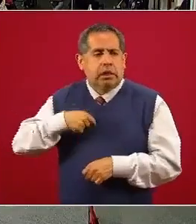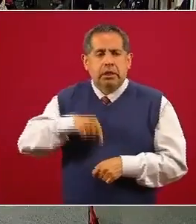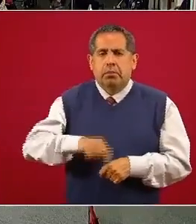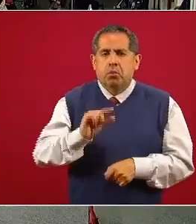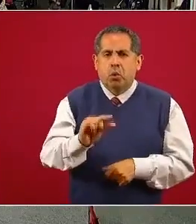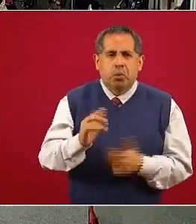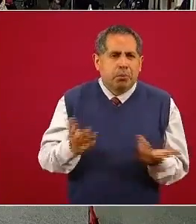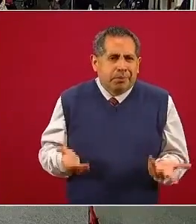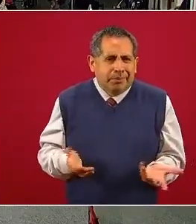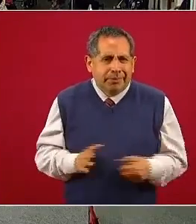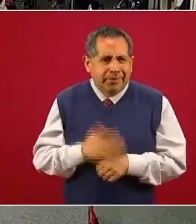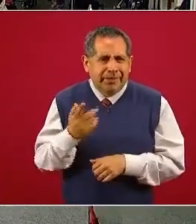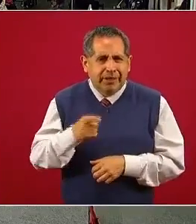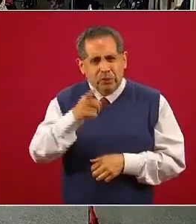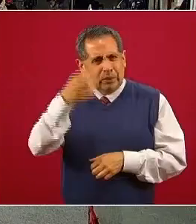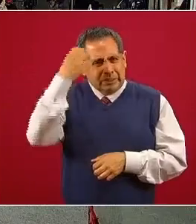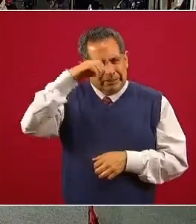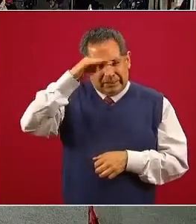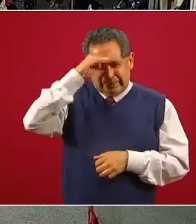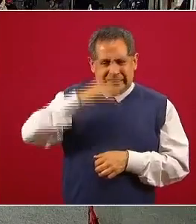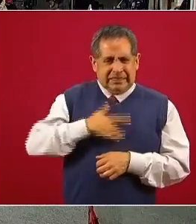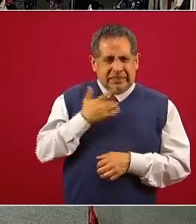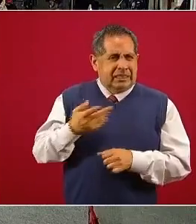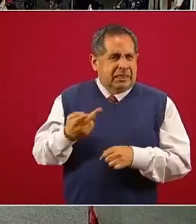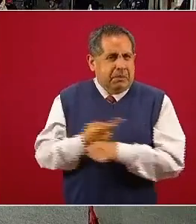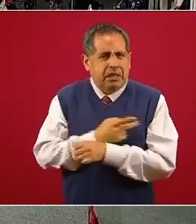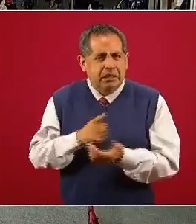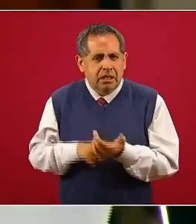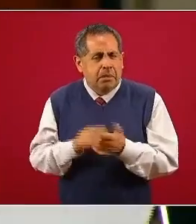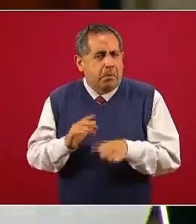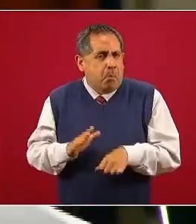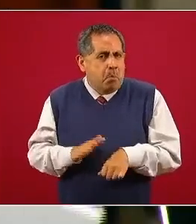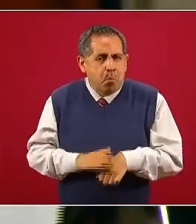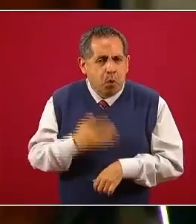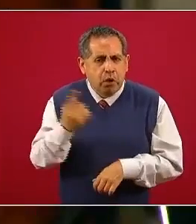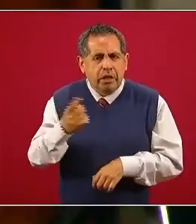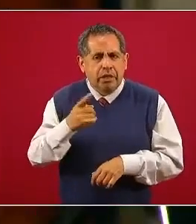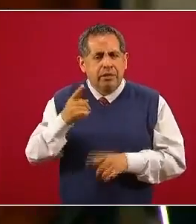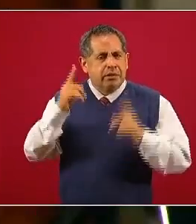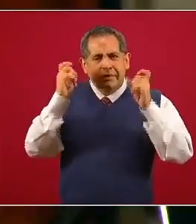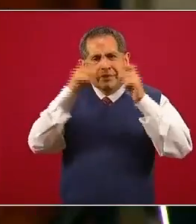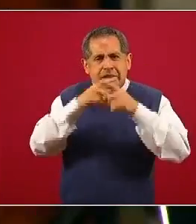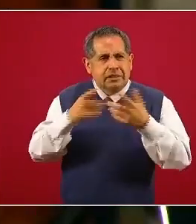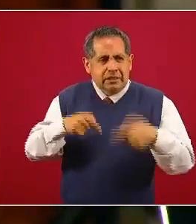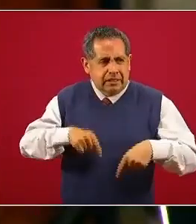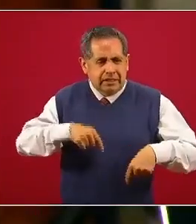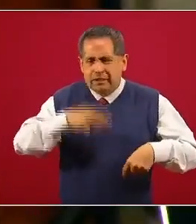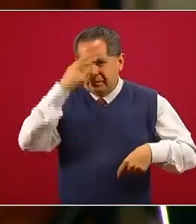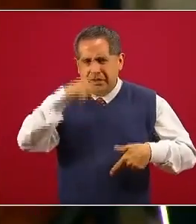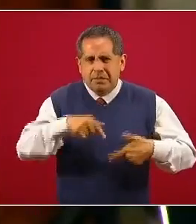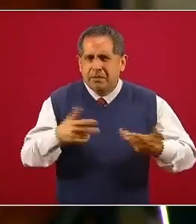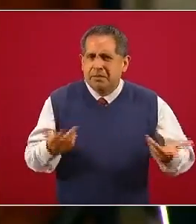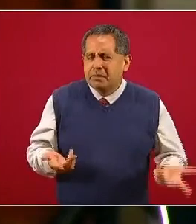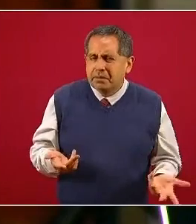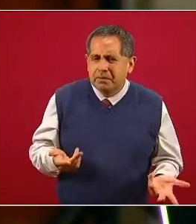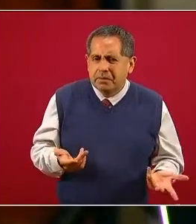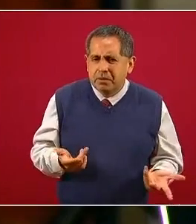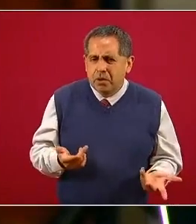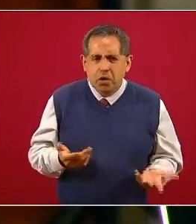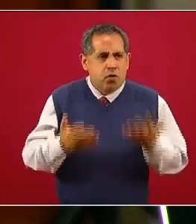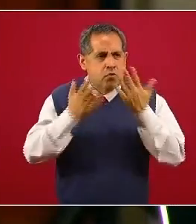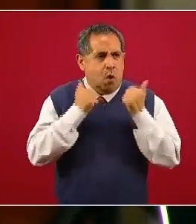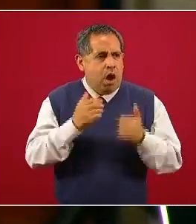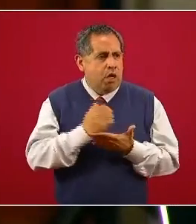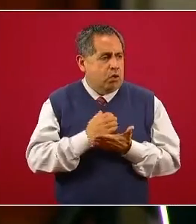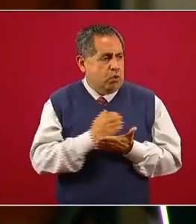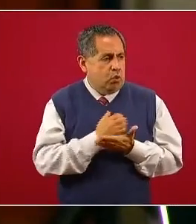contara en su experiencia qué es lo que posiblemente ha dificultado más tener un